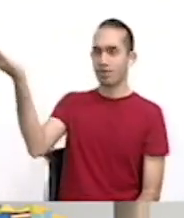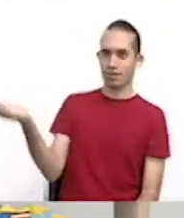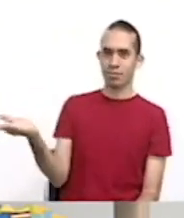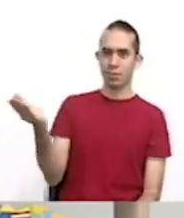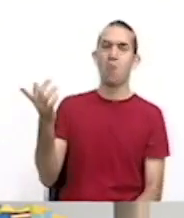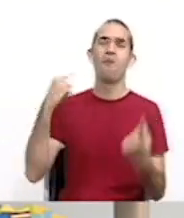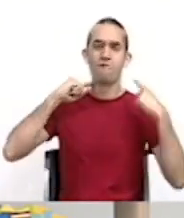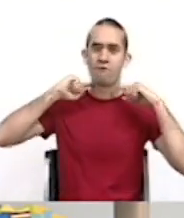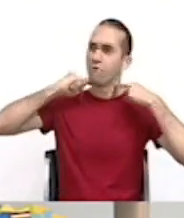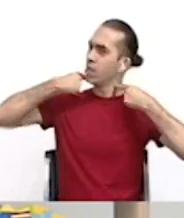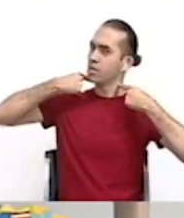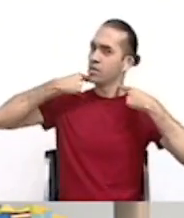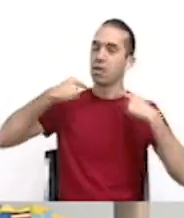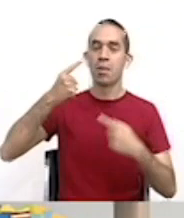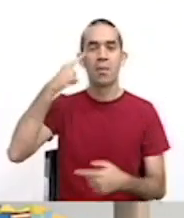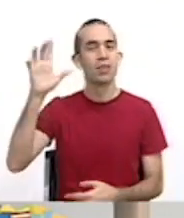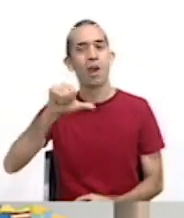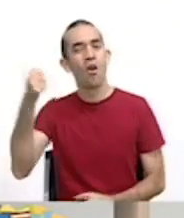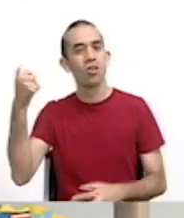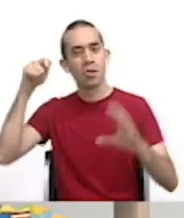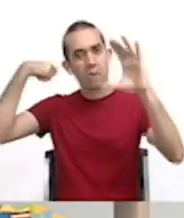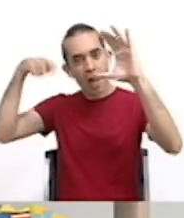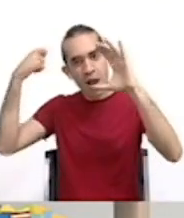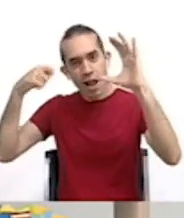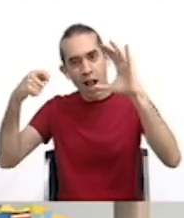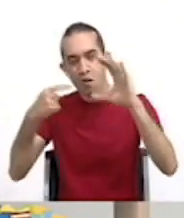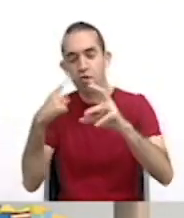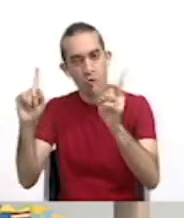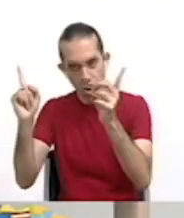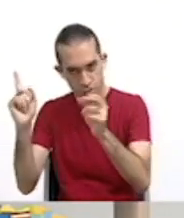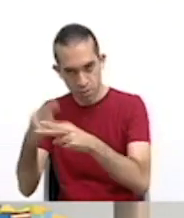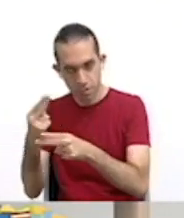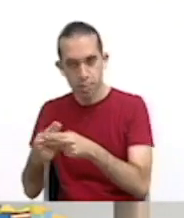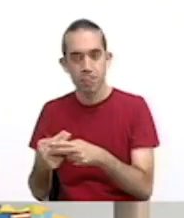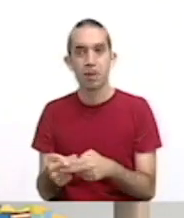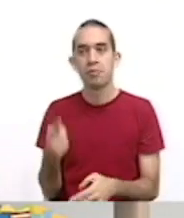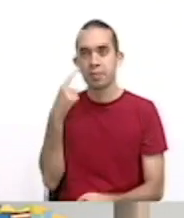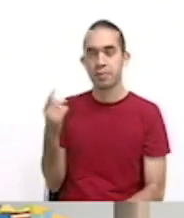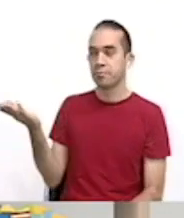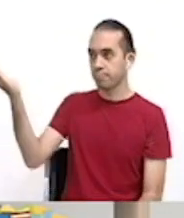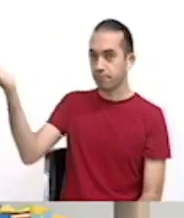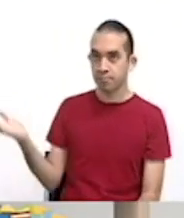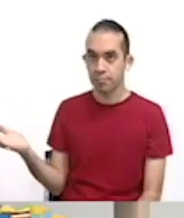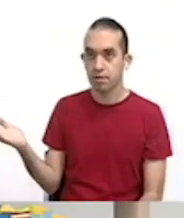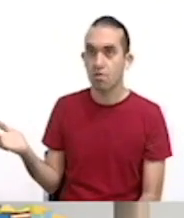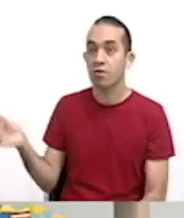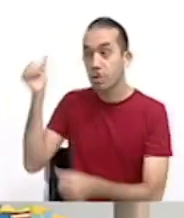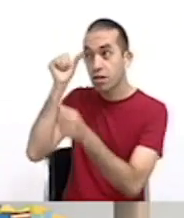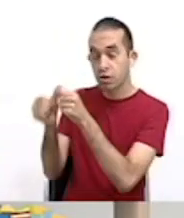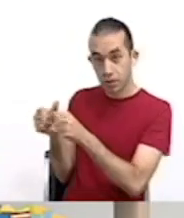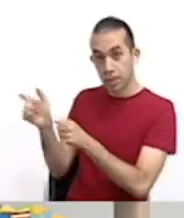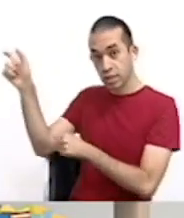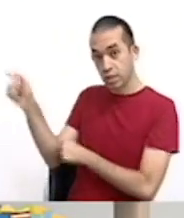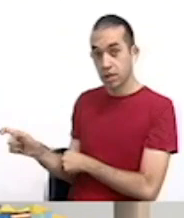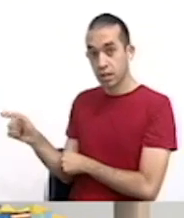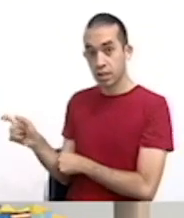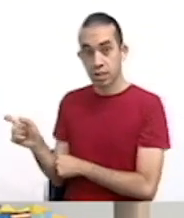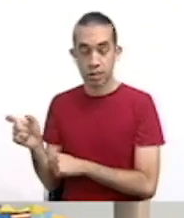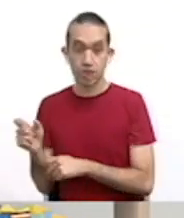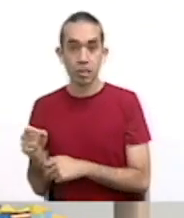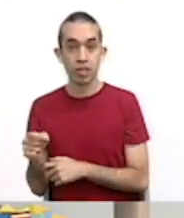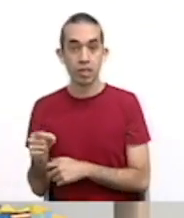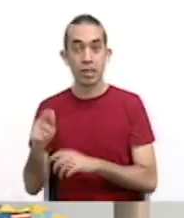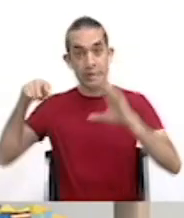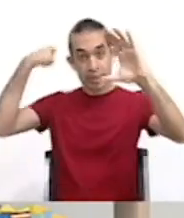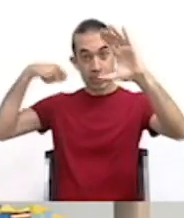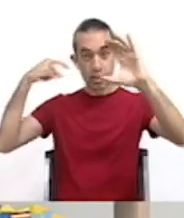ser Frankenstein, que se parece a otro personaje de otra película, mejor no digo cuál. Lo que pasa es que recuerden que la forma en que se construyó el personaje